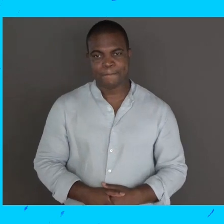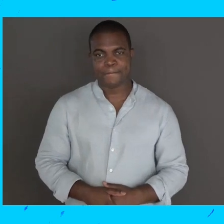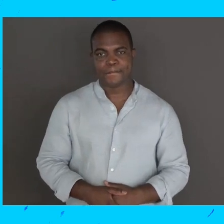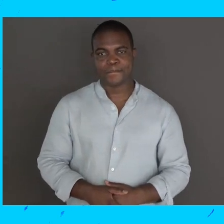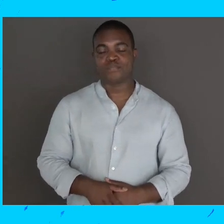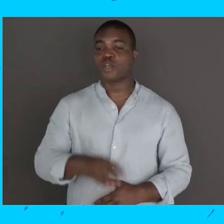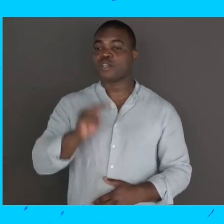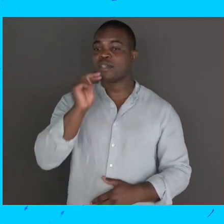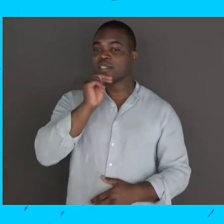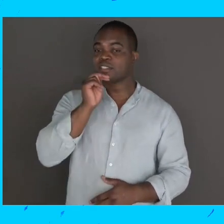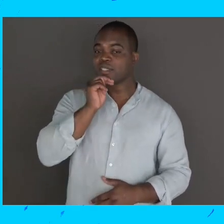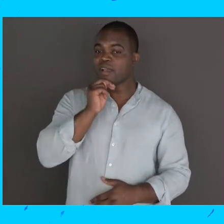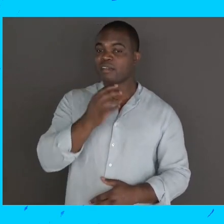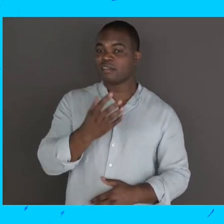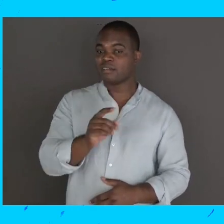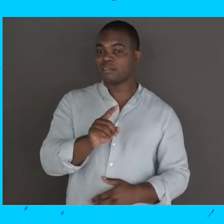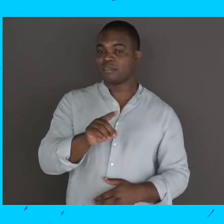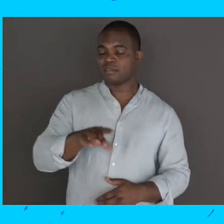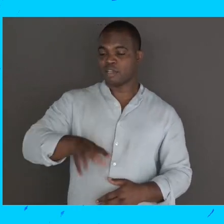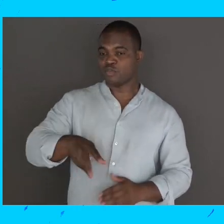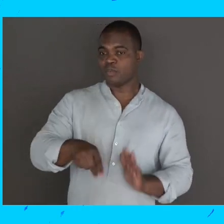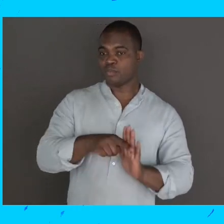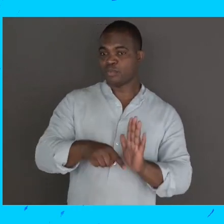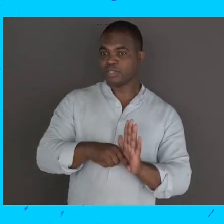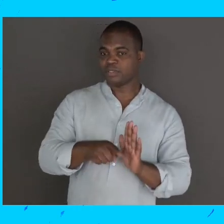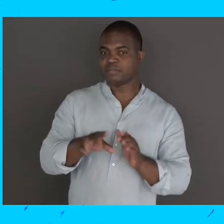La República de Congo